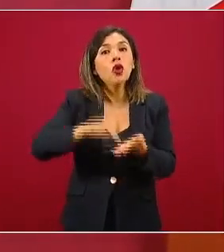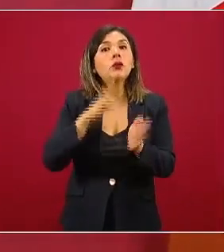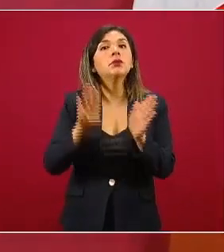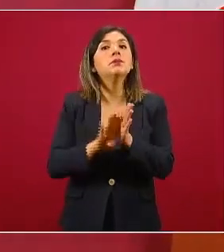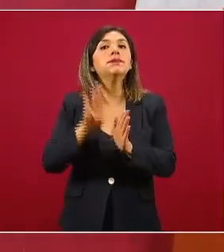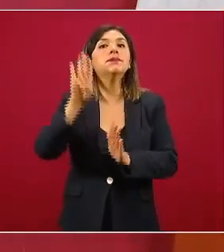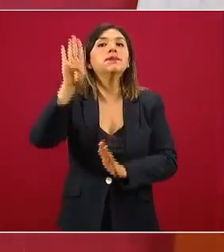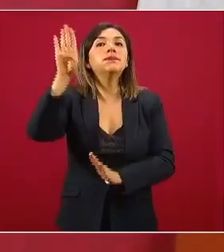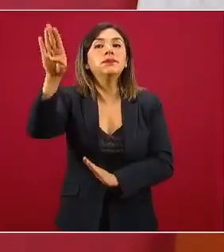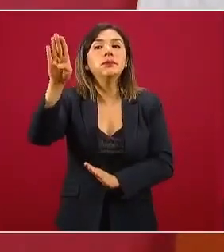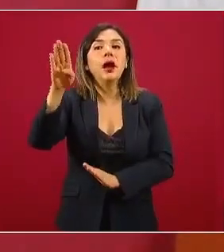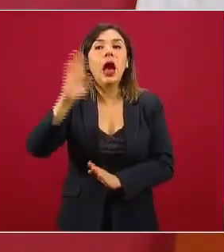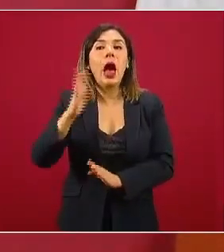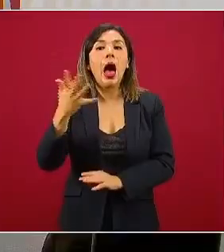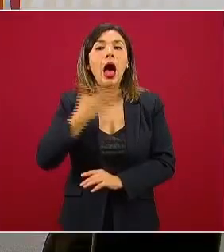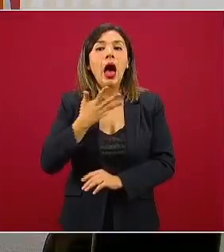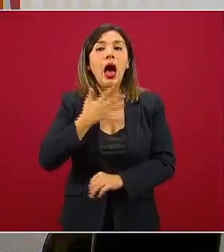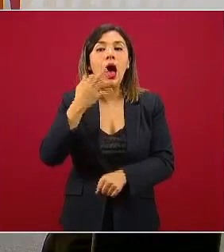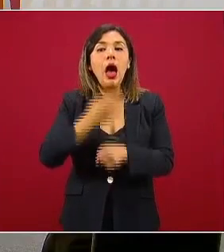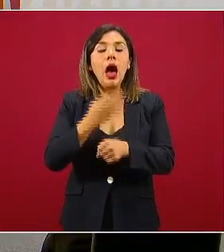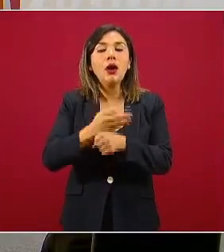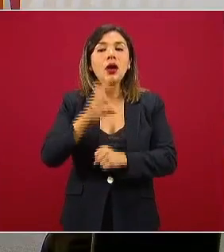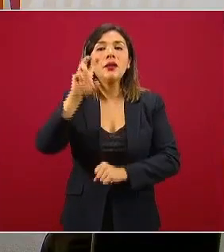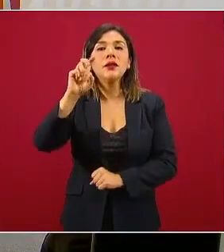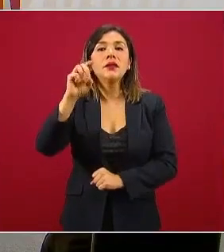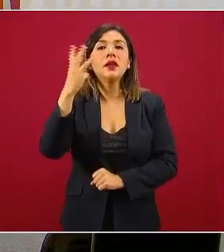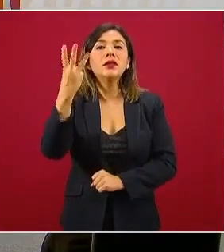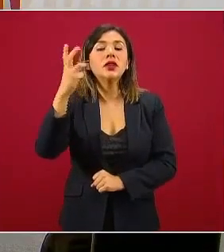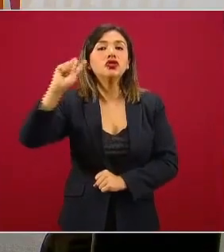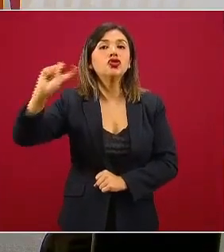repuntó y ya está en